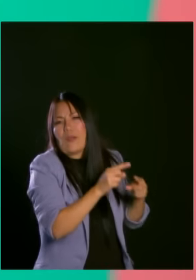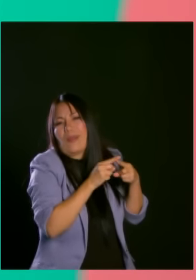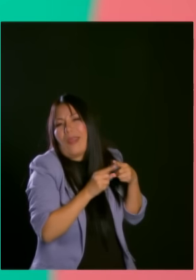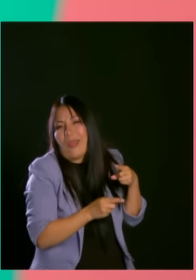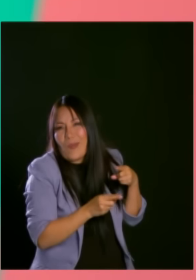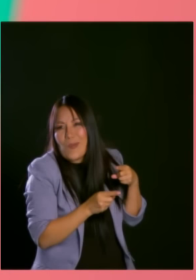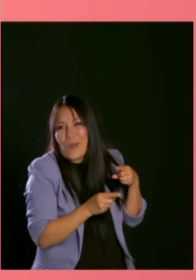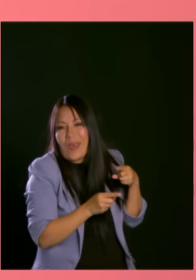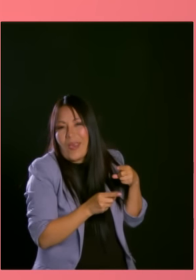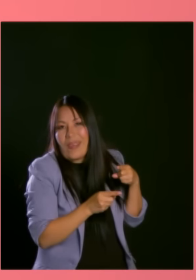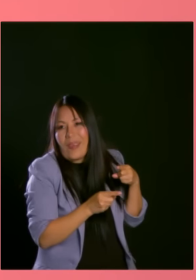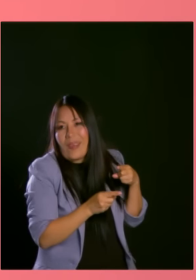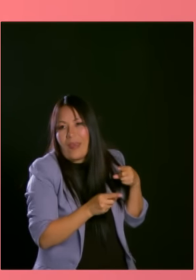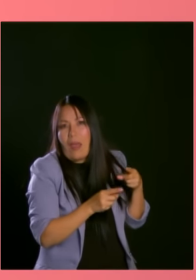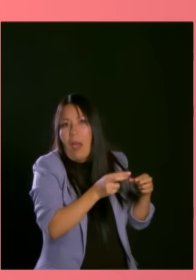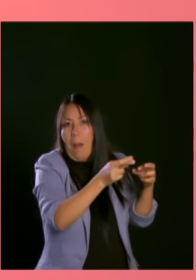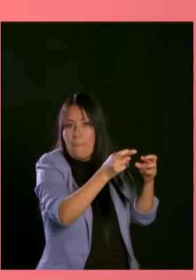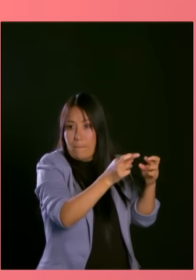Cualquier hombre te puede dar una ley.